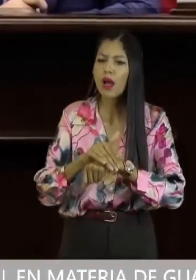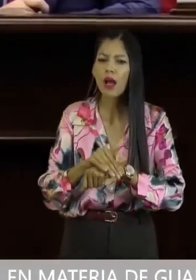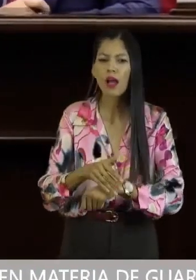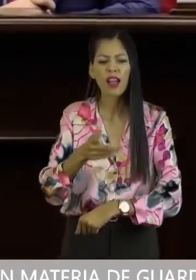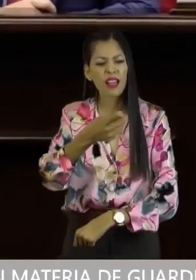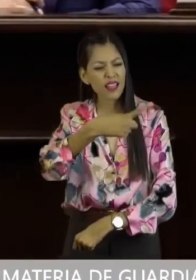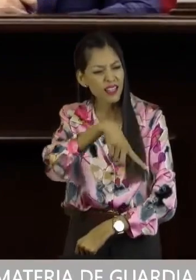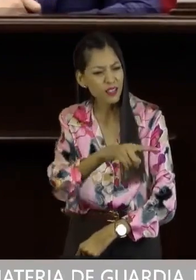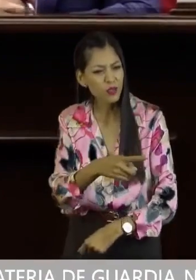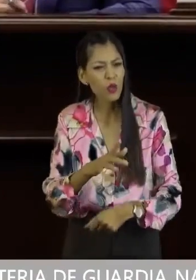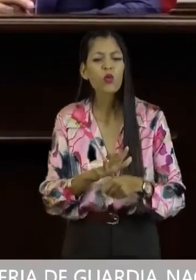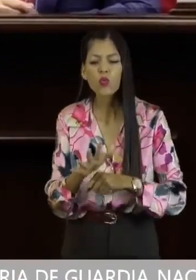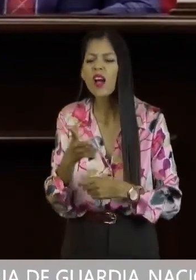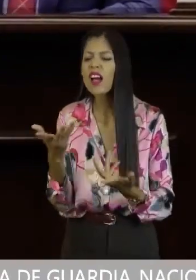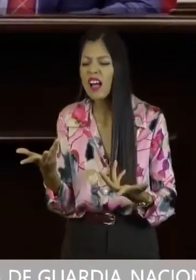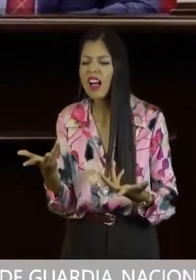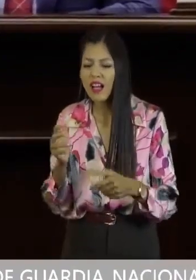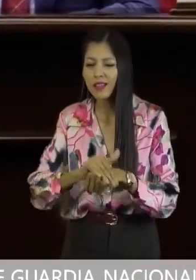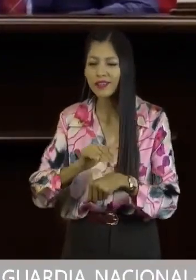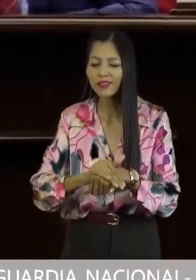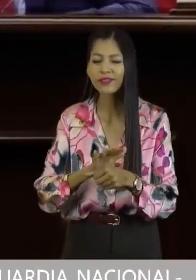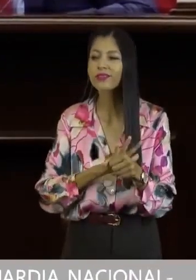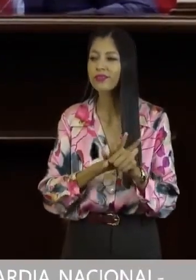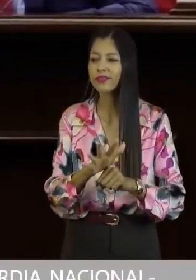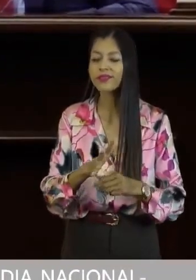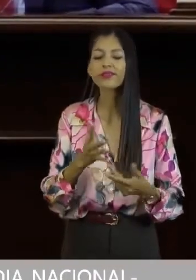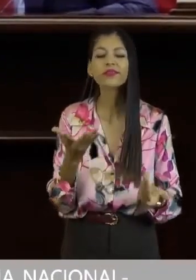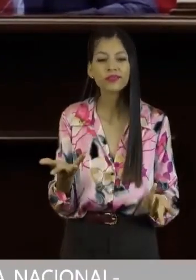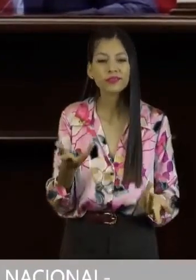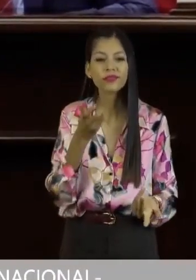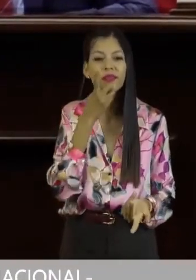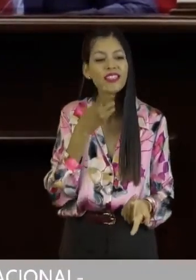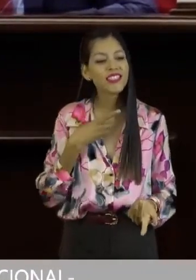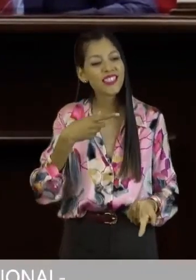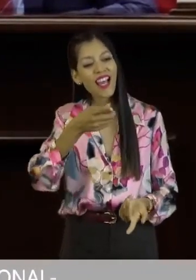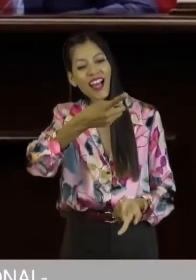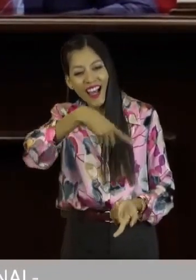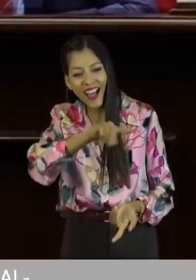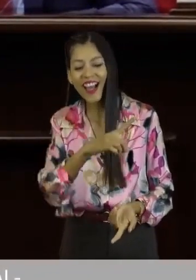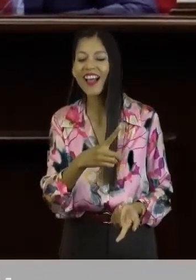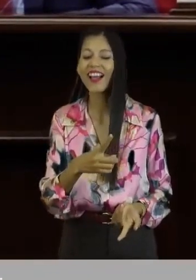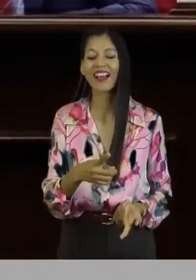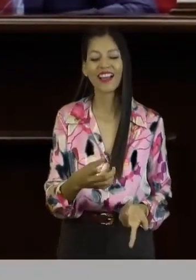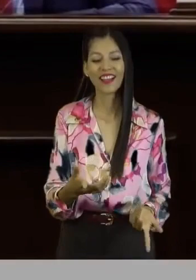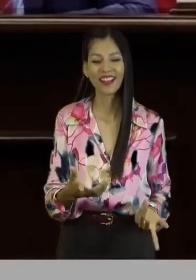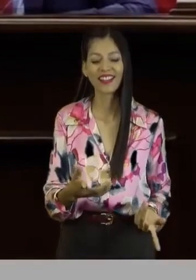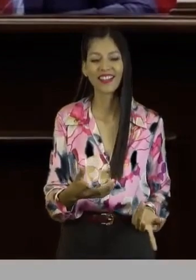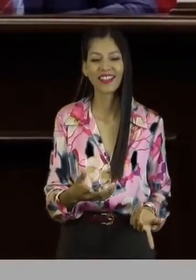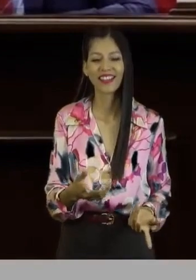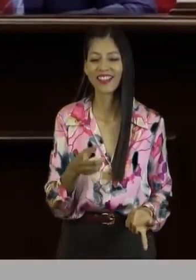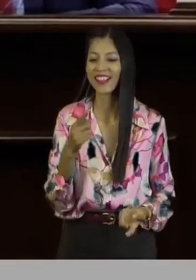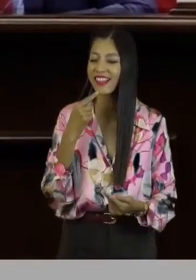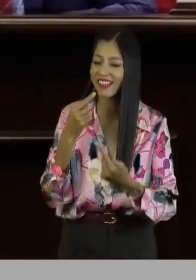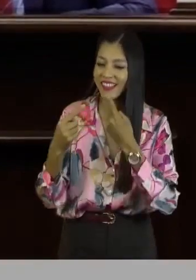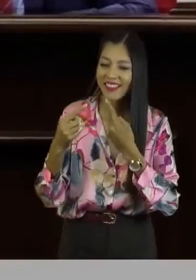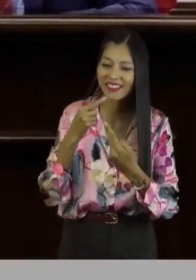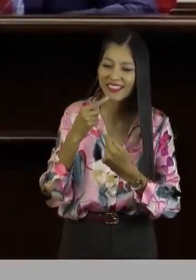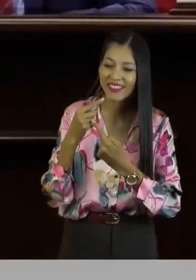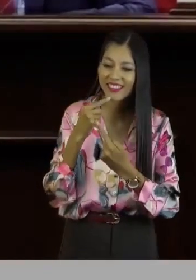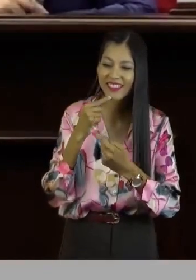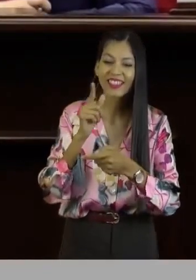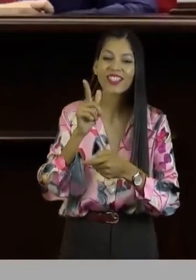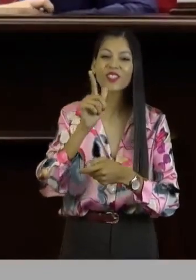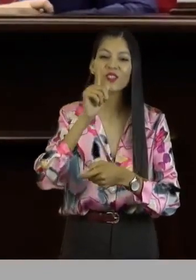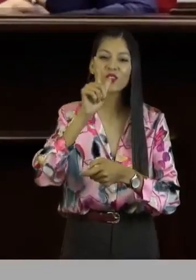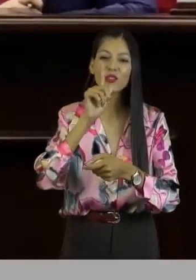me dice. ¿Pero cuáles son esos amigos? Y me dice: aquellos con los que discutimos la reforma